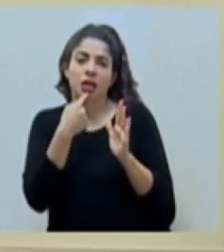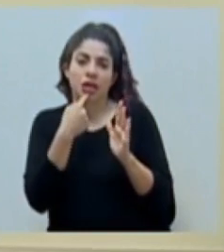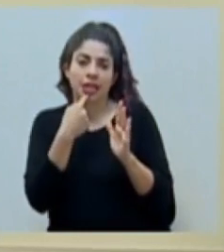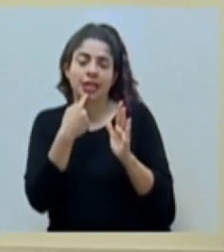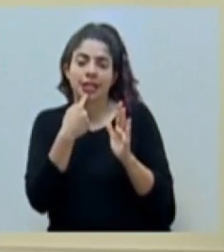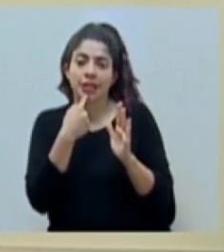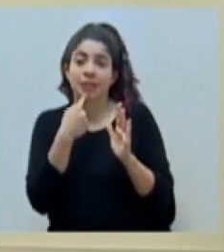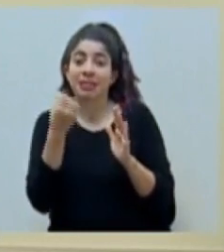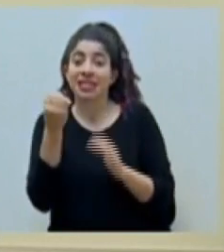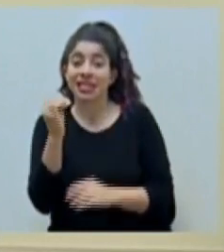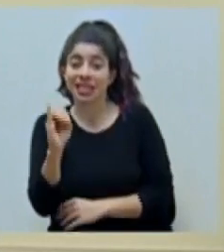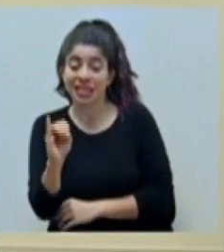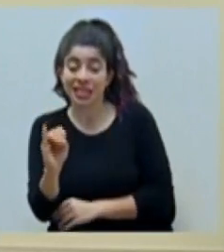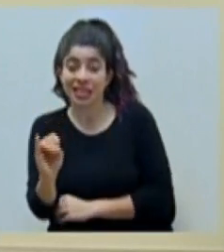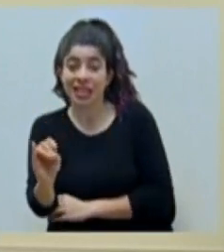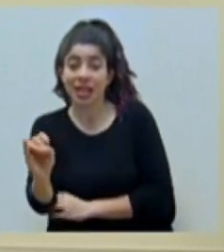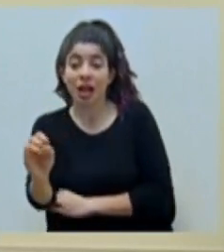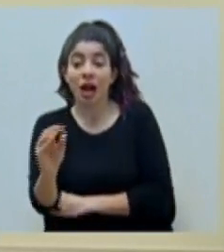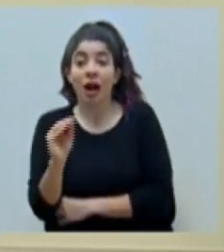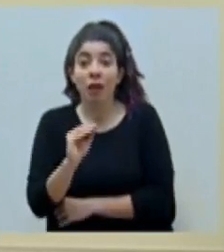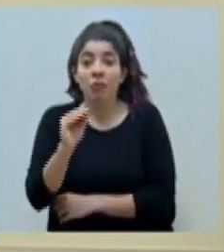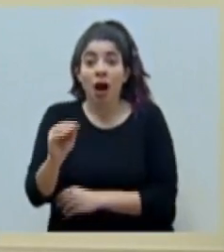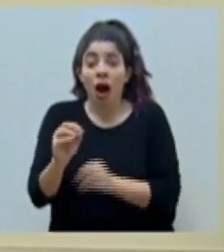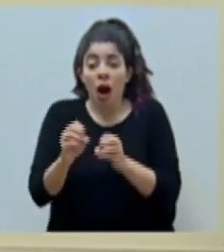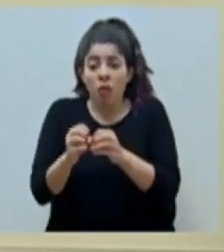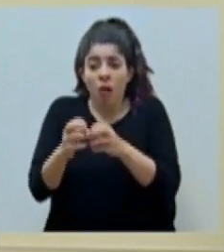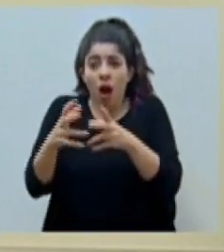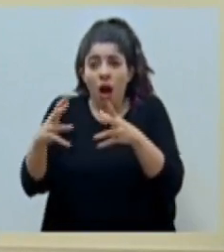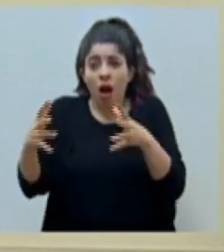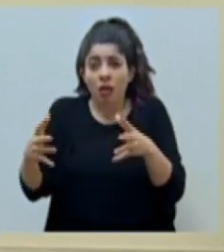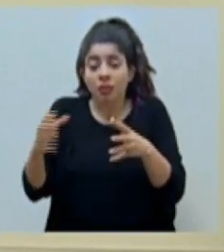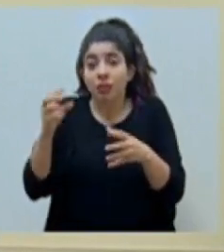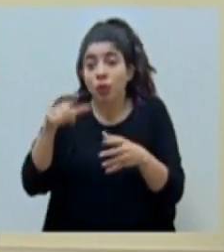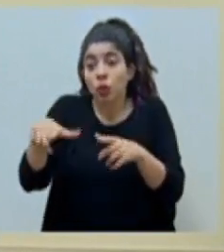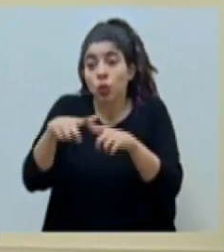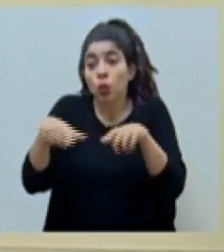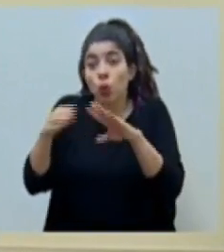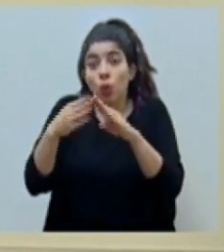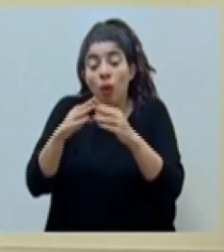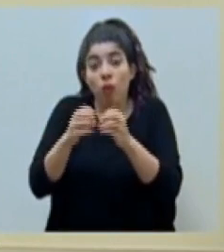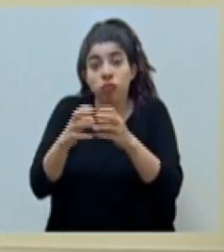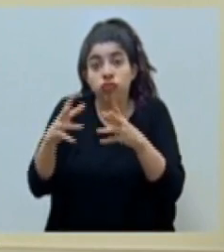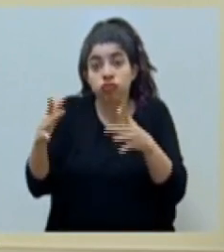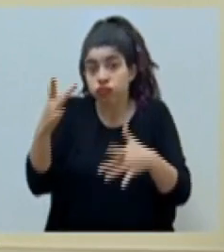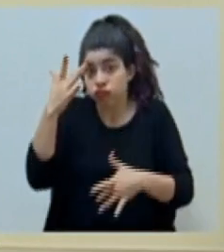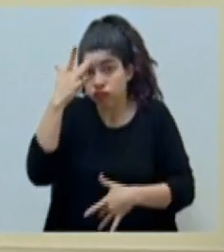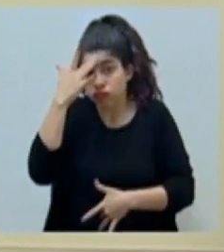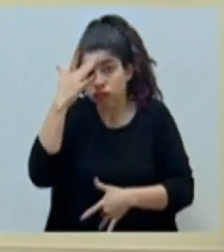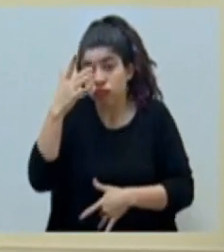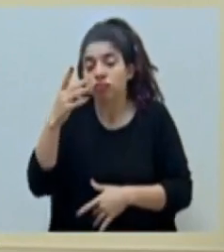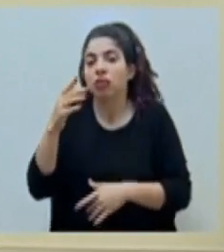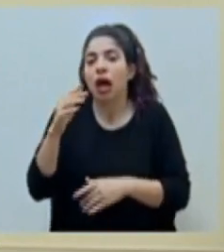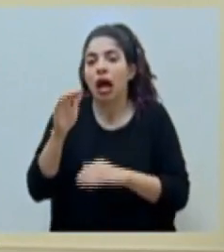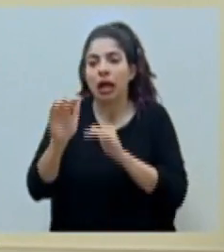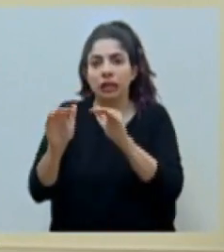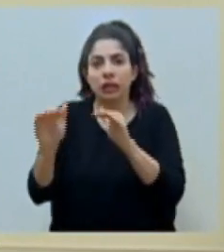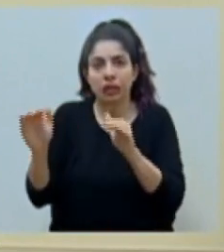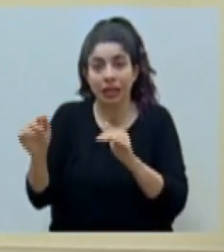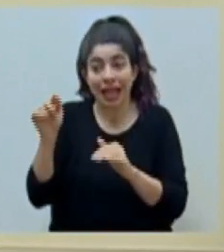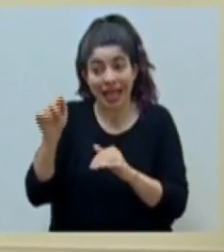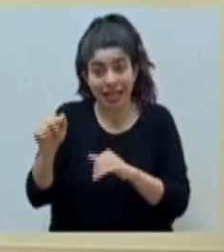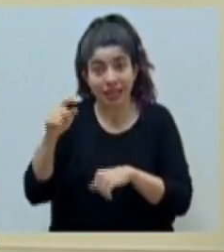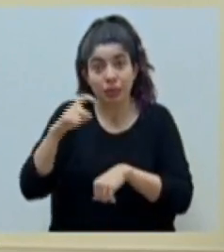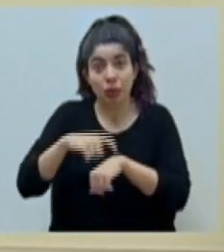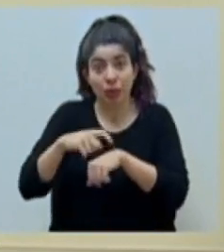de darse un contagio masivo o aumentan los casos en esa comunidad, vamos a hacer una alerta, y a partir de